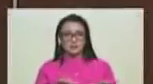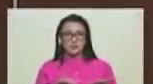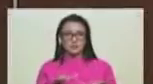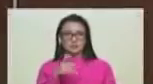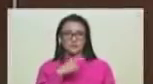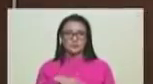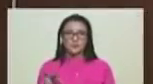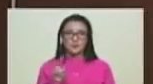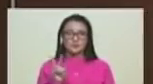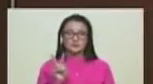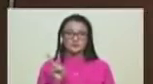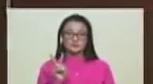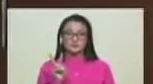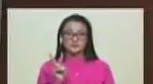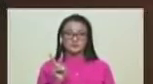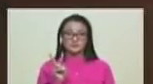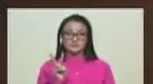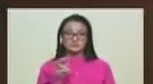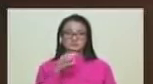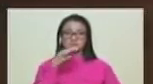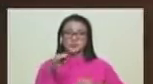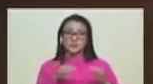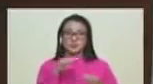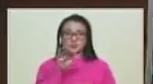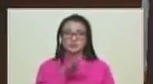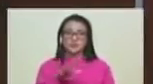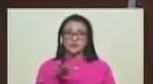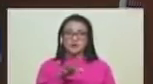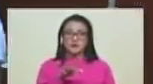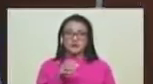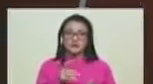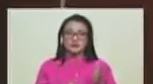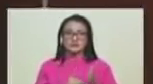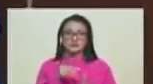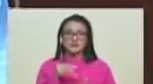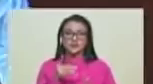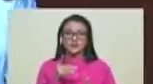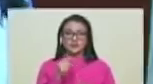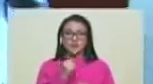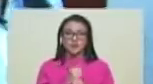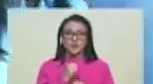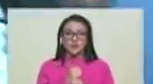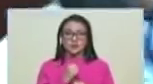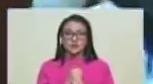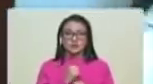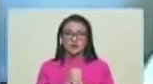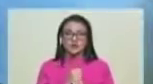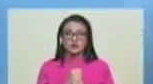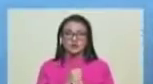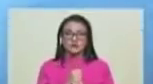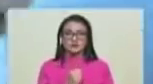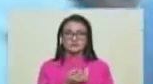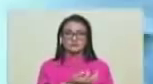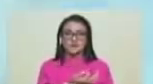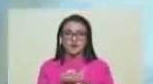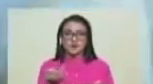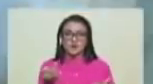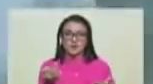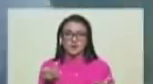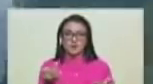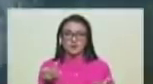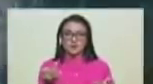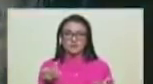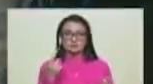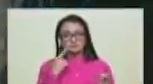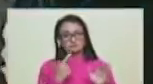Movimiento Somos Venezuela para dar un balance al país de lo que fue el desarrollo de una jornada que calificó como exitosa, que